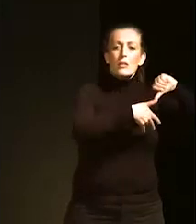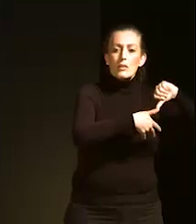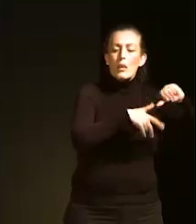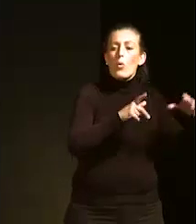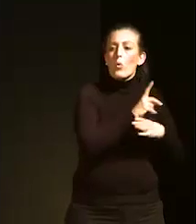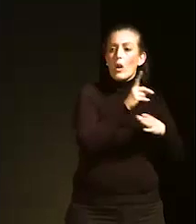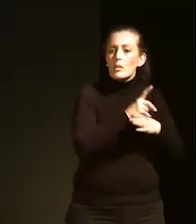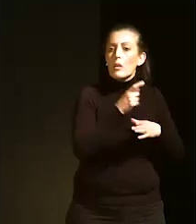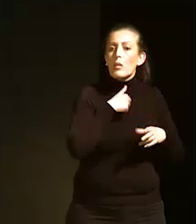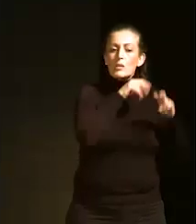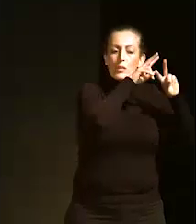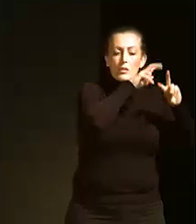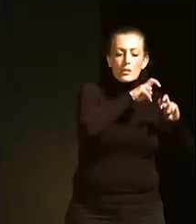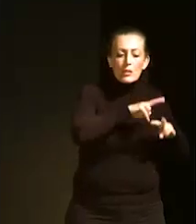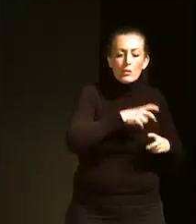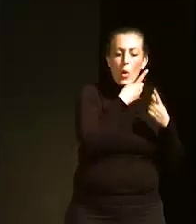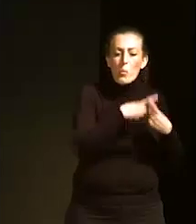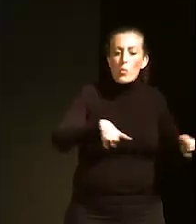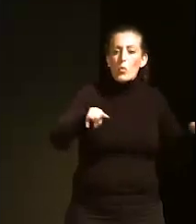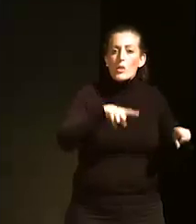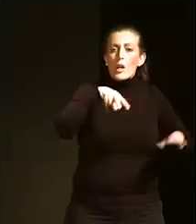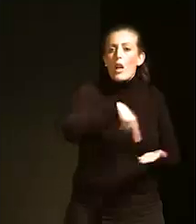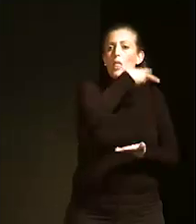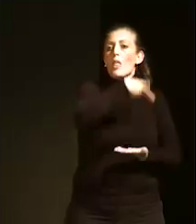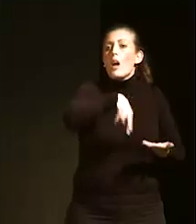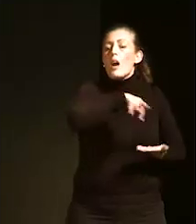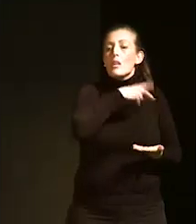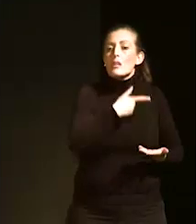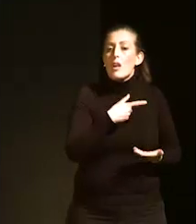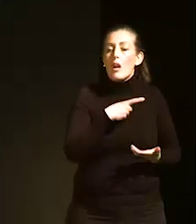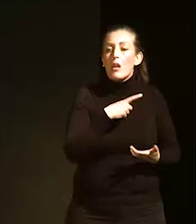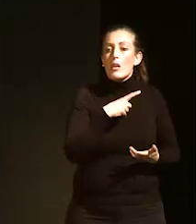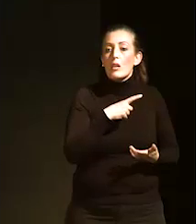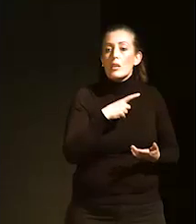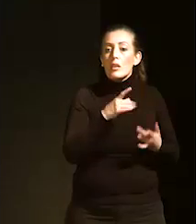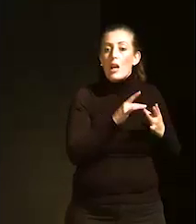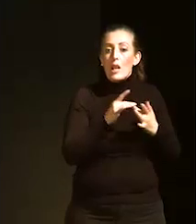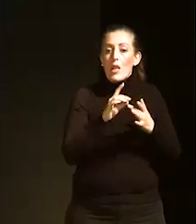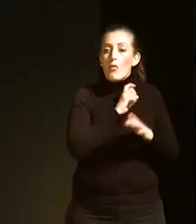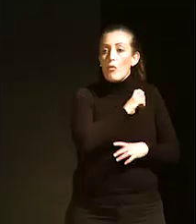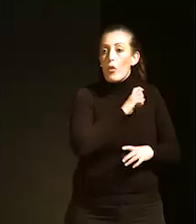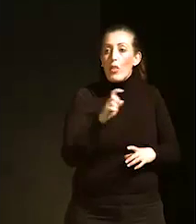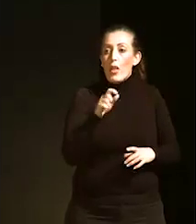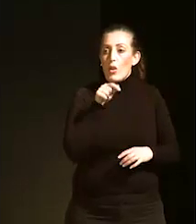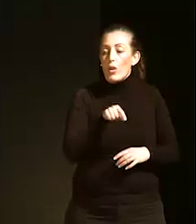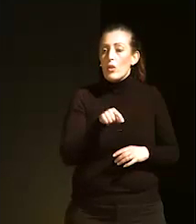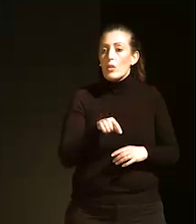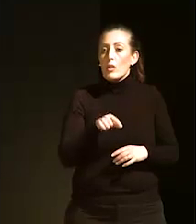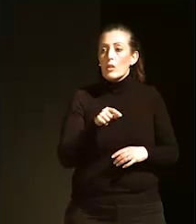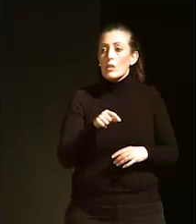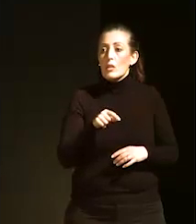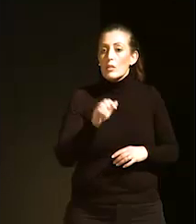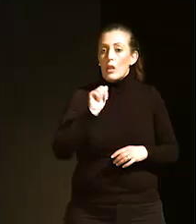ya se encontraban investigando su propia música y danza el líder y fundador that